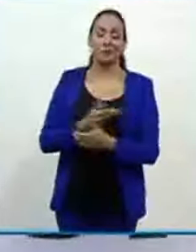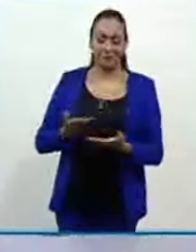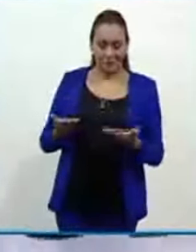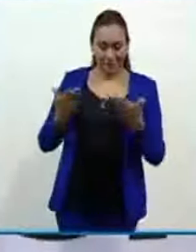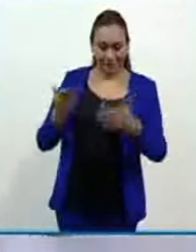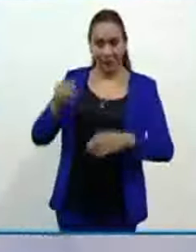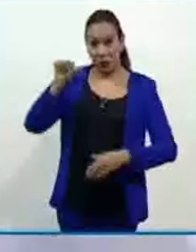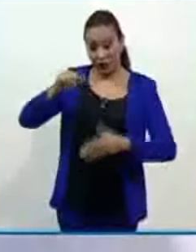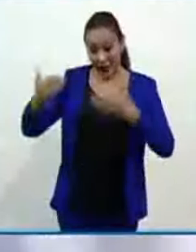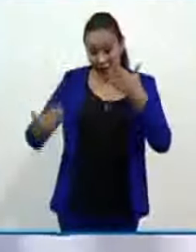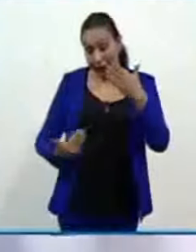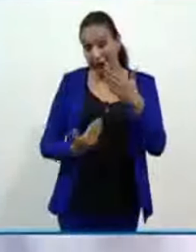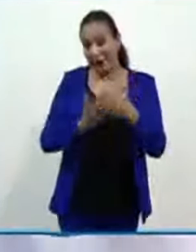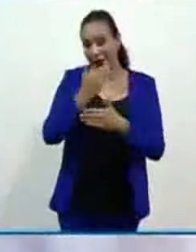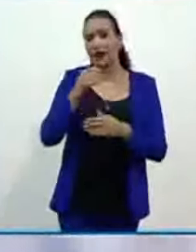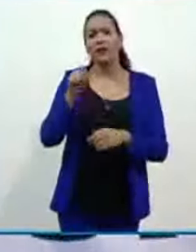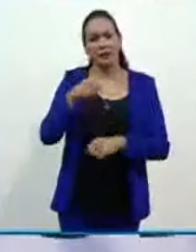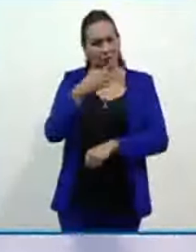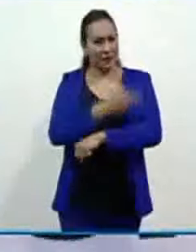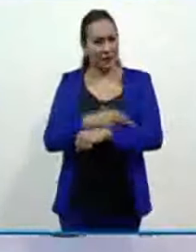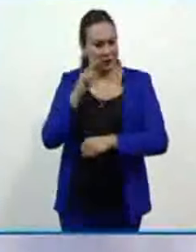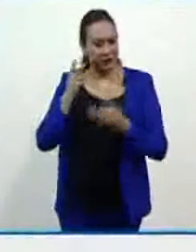esta mañana y parte de la tarde.